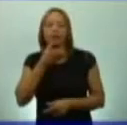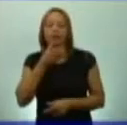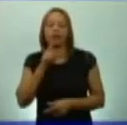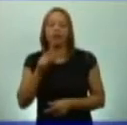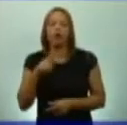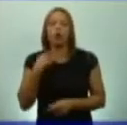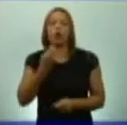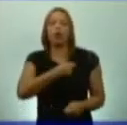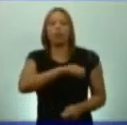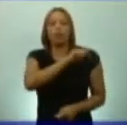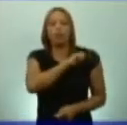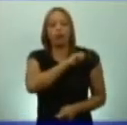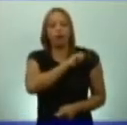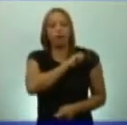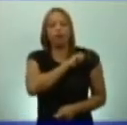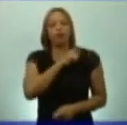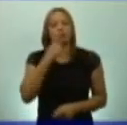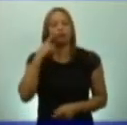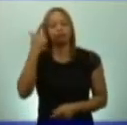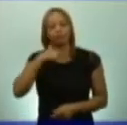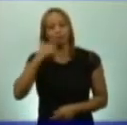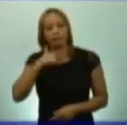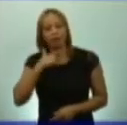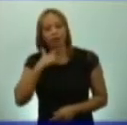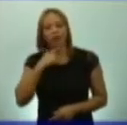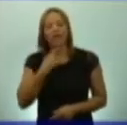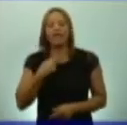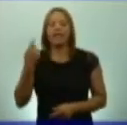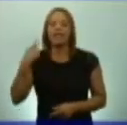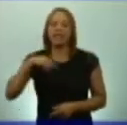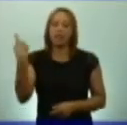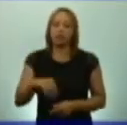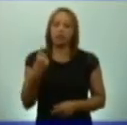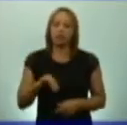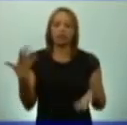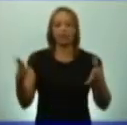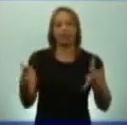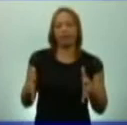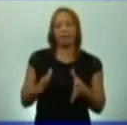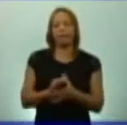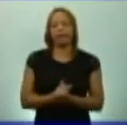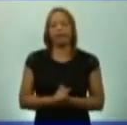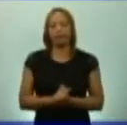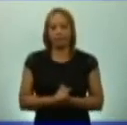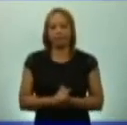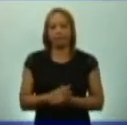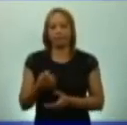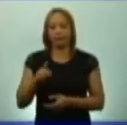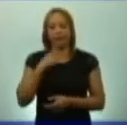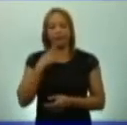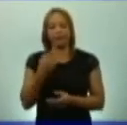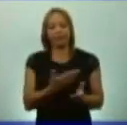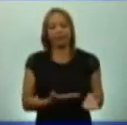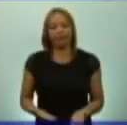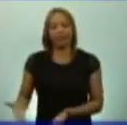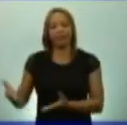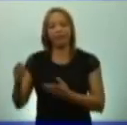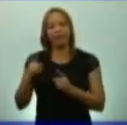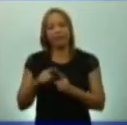un pueblo enérgico y viril llora, la injusticia tiembla. Y se rinde tributo a